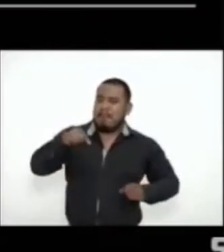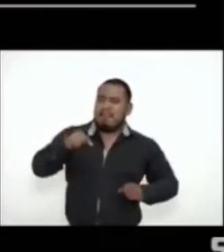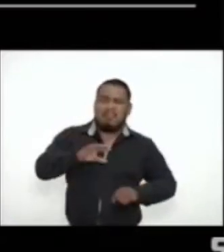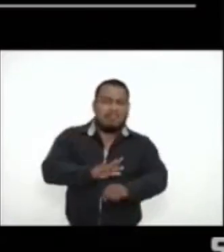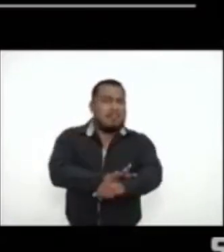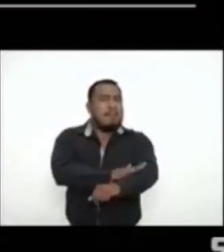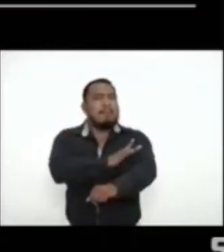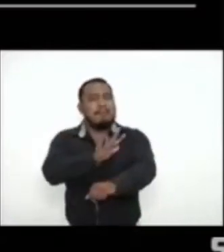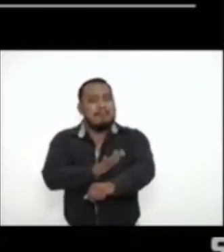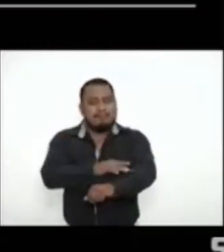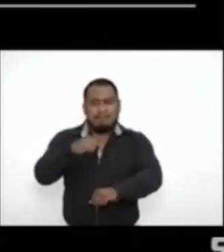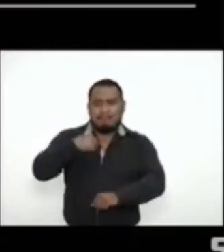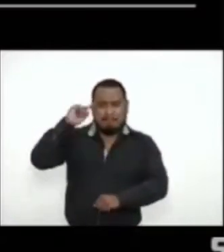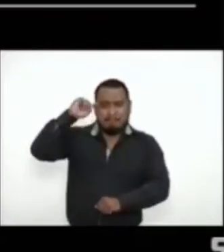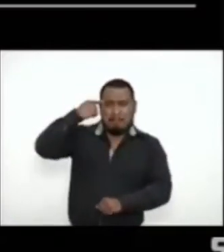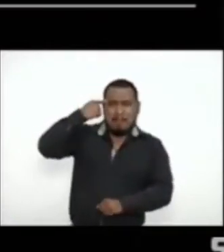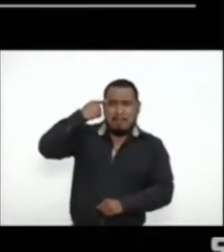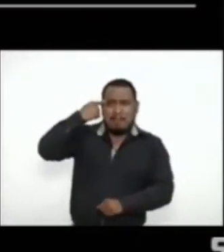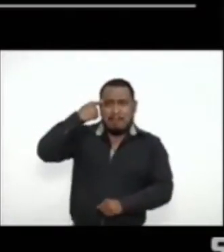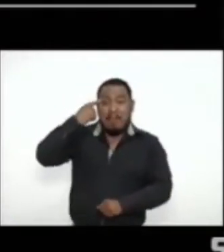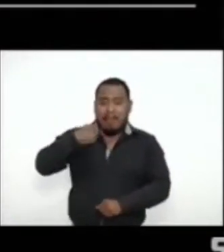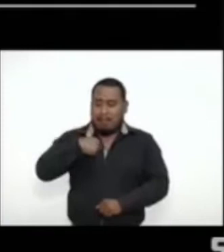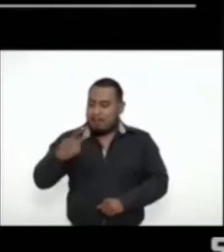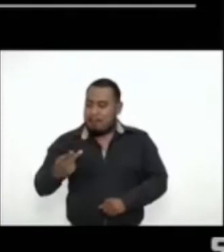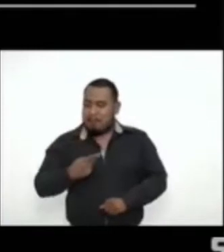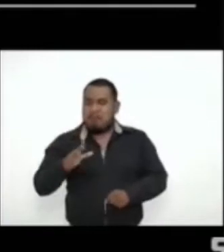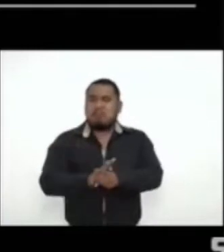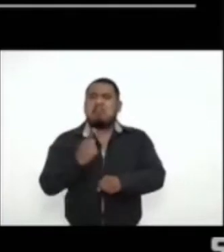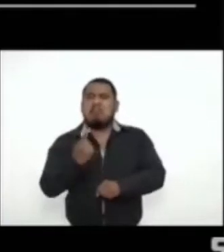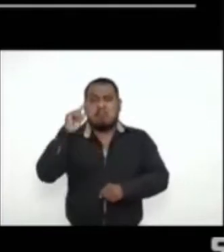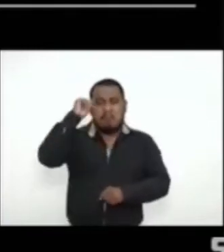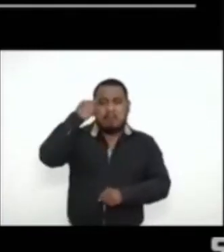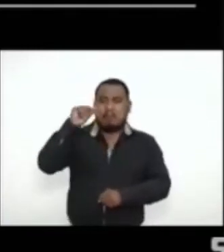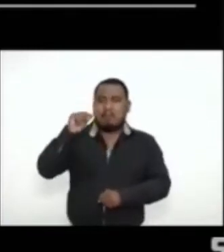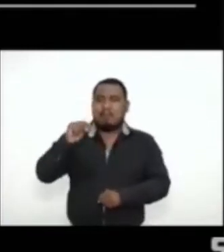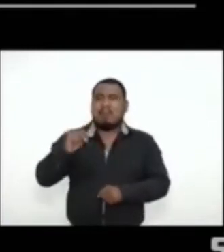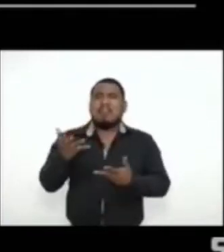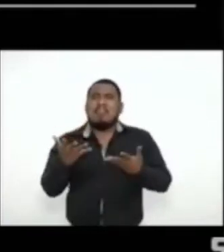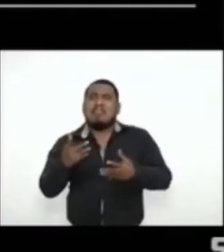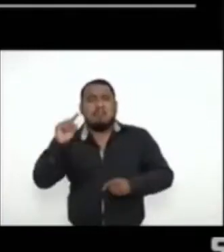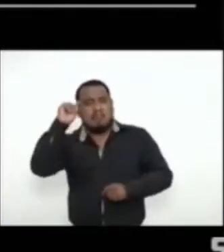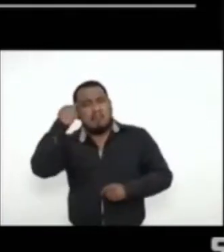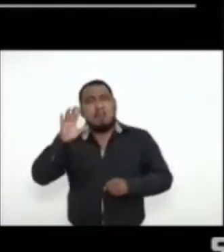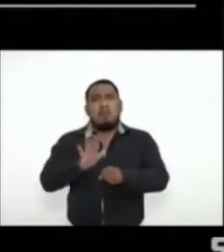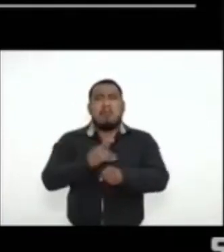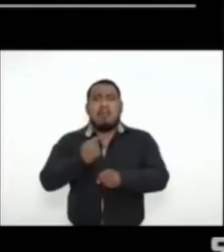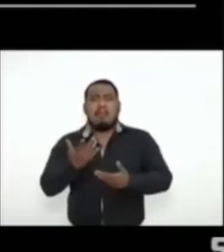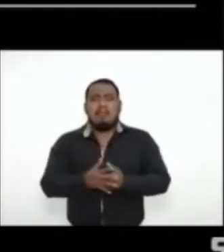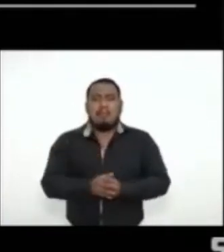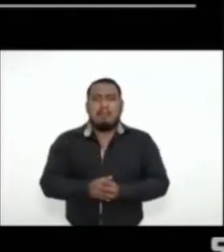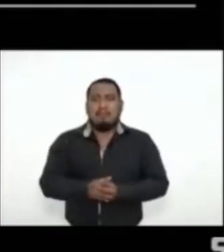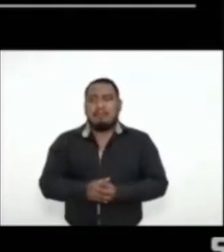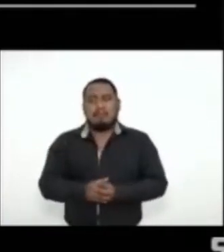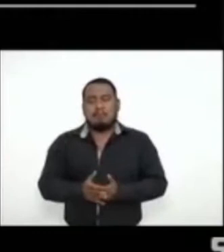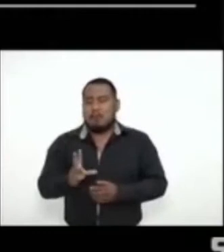enojo? Esa es la buena pregunta. No por qué me enojé, ni qué fue lo que me hizo para que yo me enojara, ni hombre, olvídalo. No,